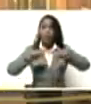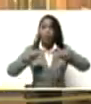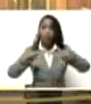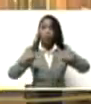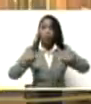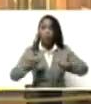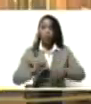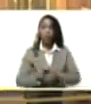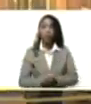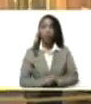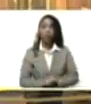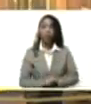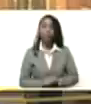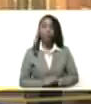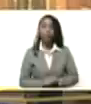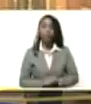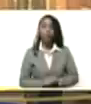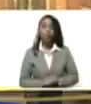enderezó